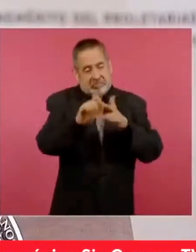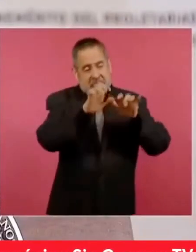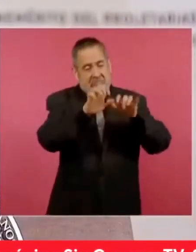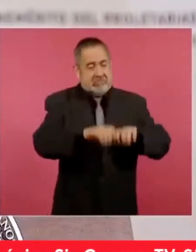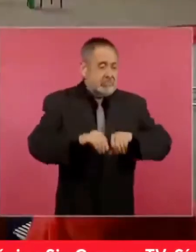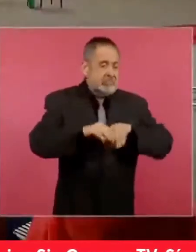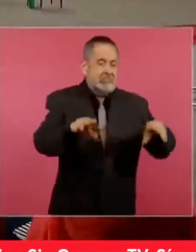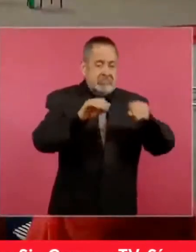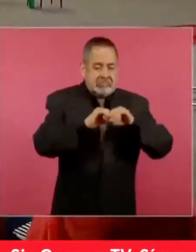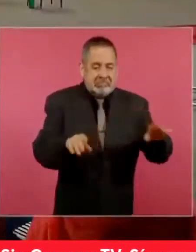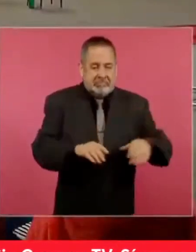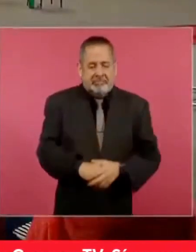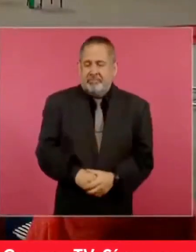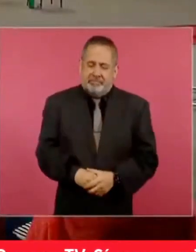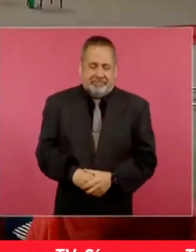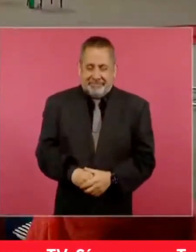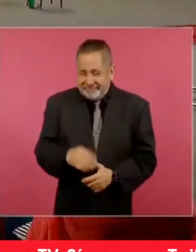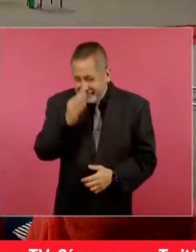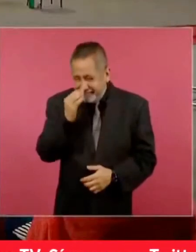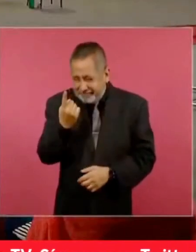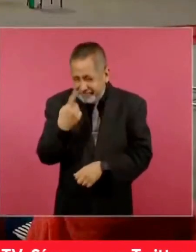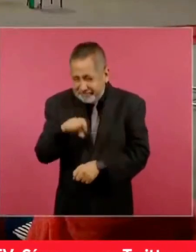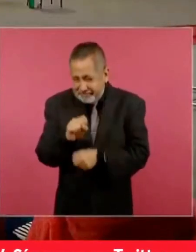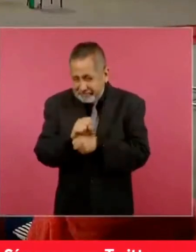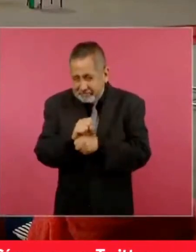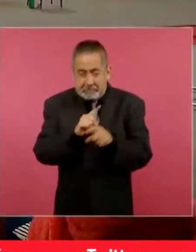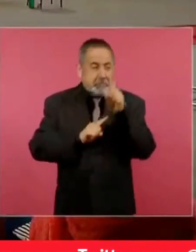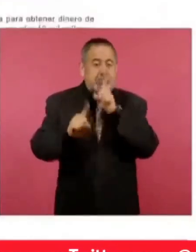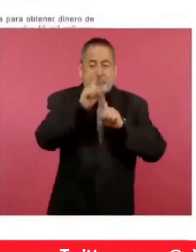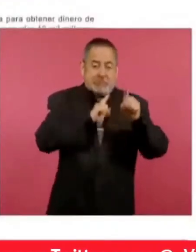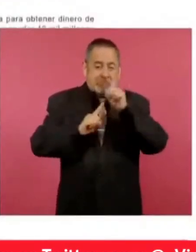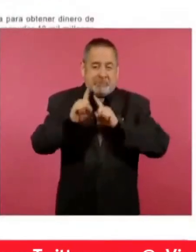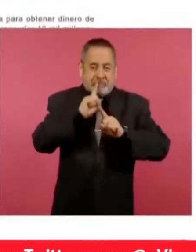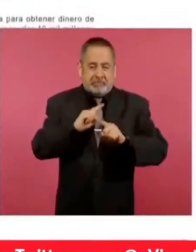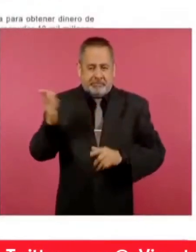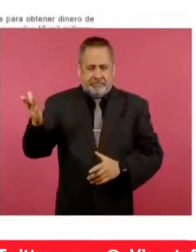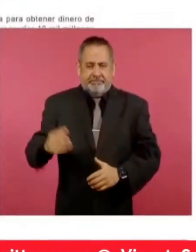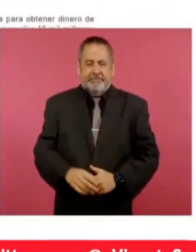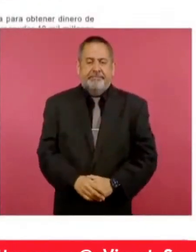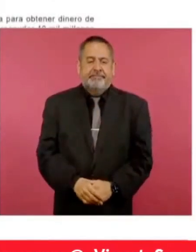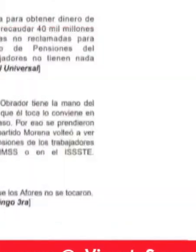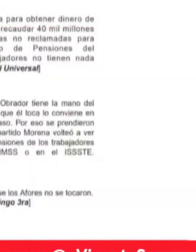Esto solamente es una semana, imagínense.